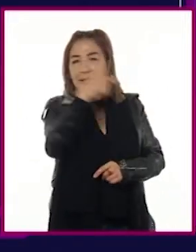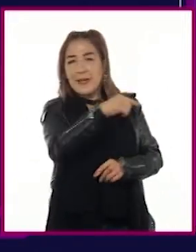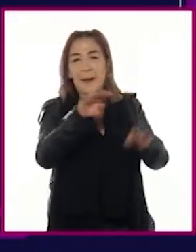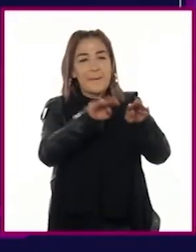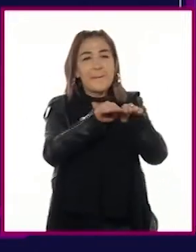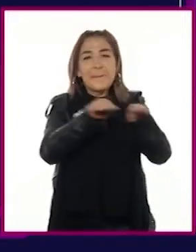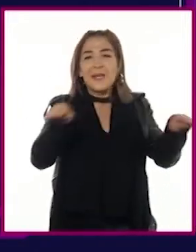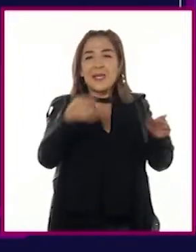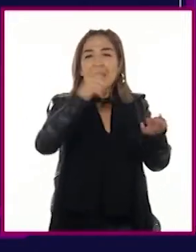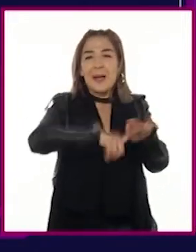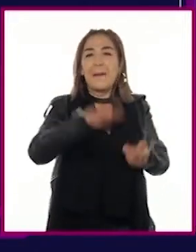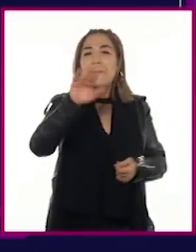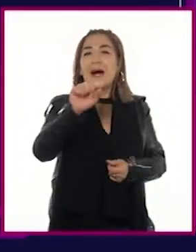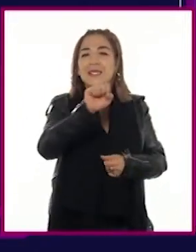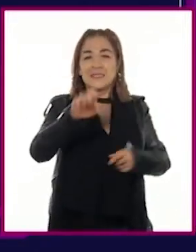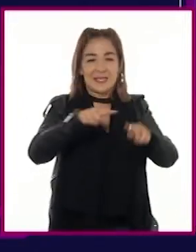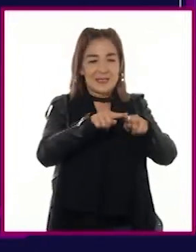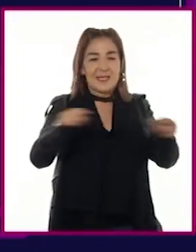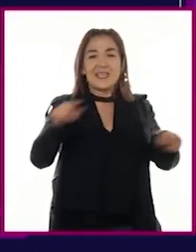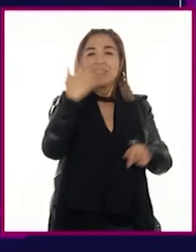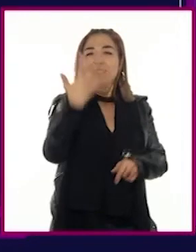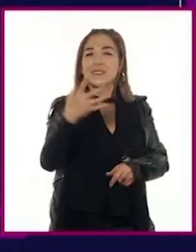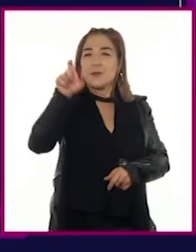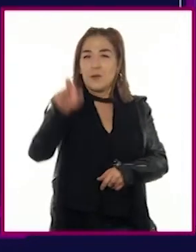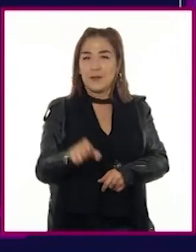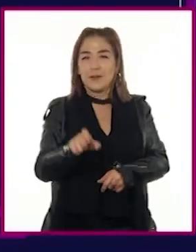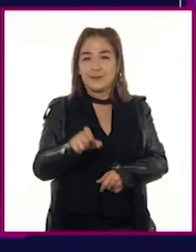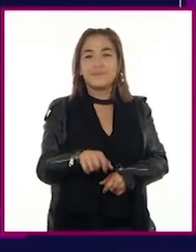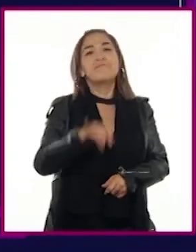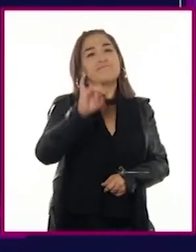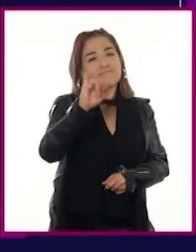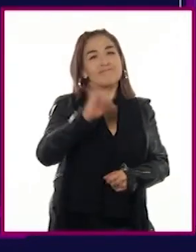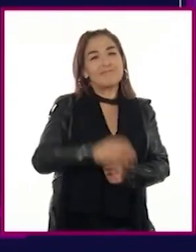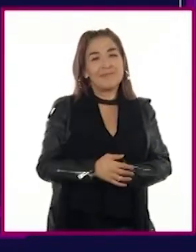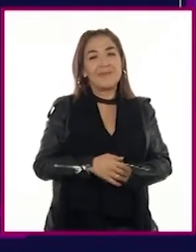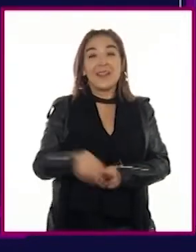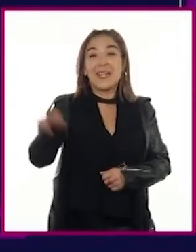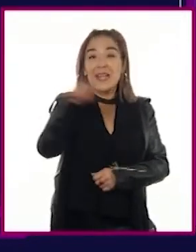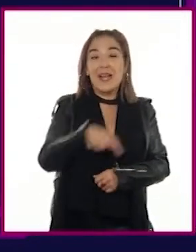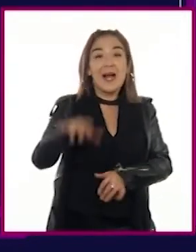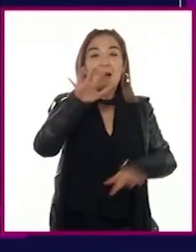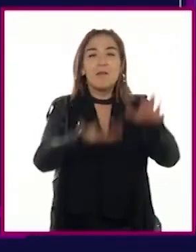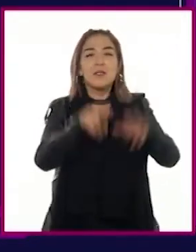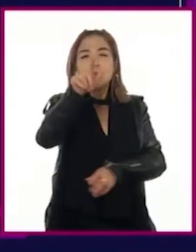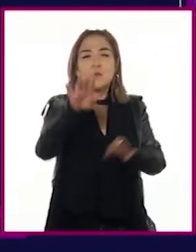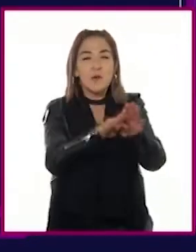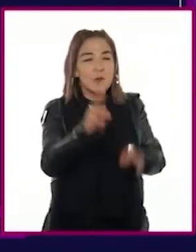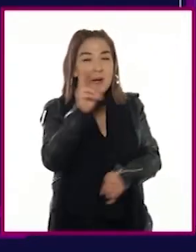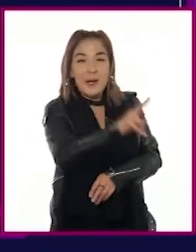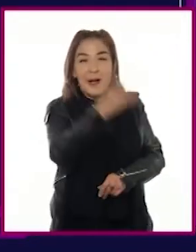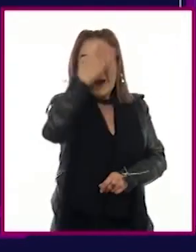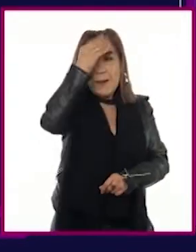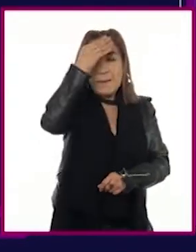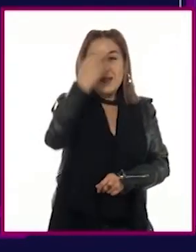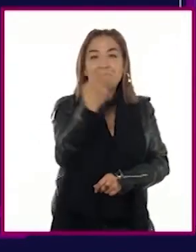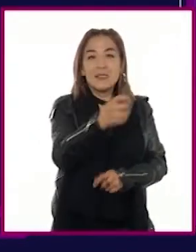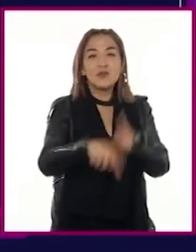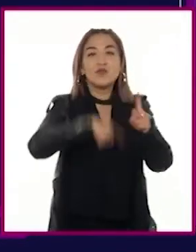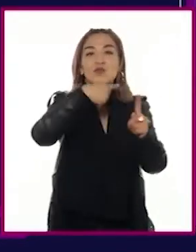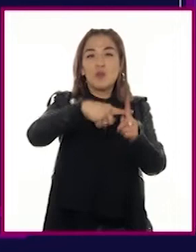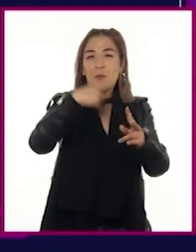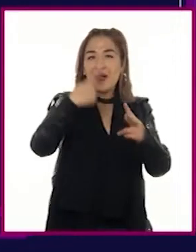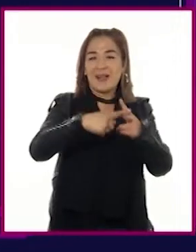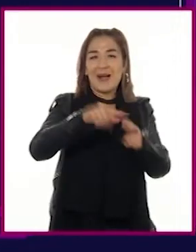la base tiene por medida 5x. Así es, en muchas ocasiones, al enfocarse en el aprendizaje de sumas